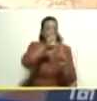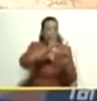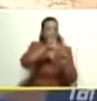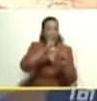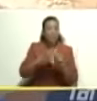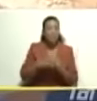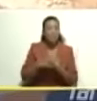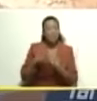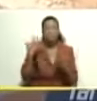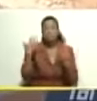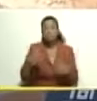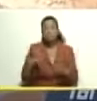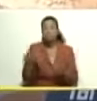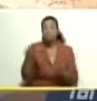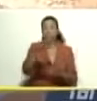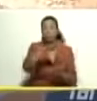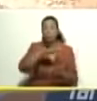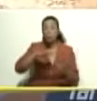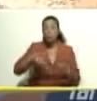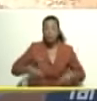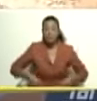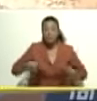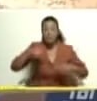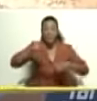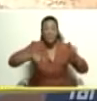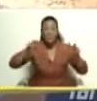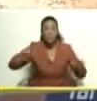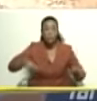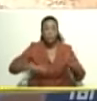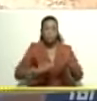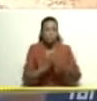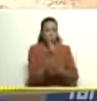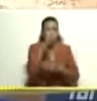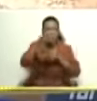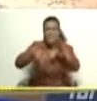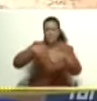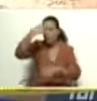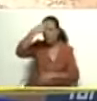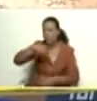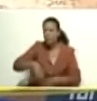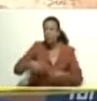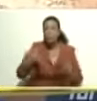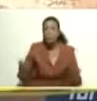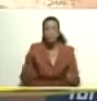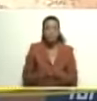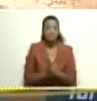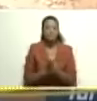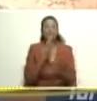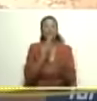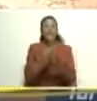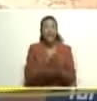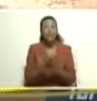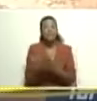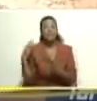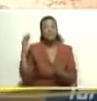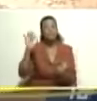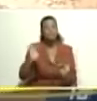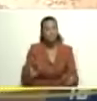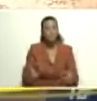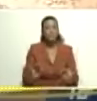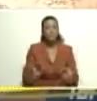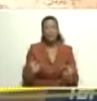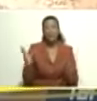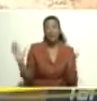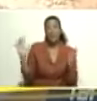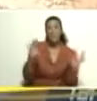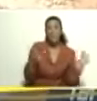que afecta la vida de todos y de todas. Les doy las gracias por traernos su